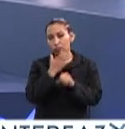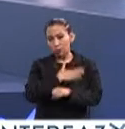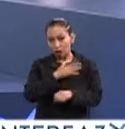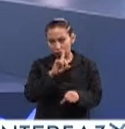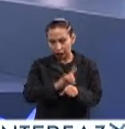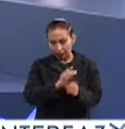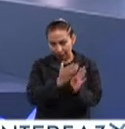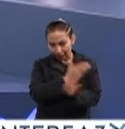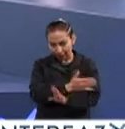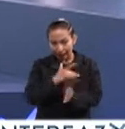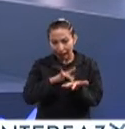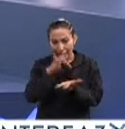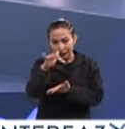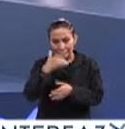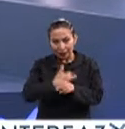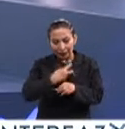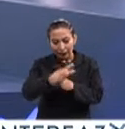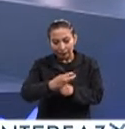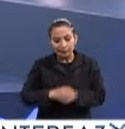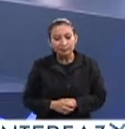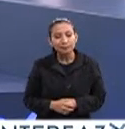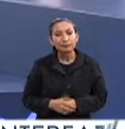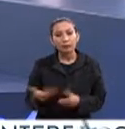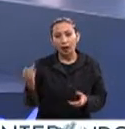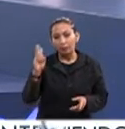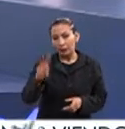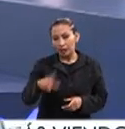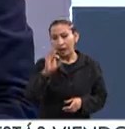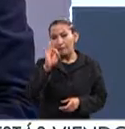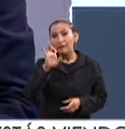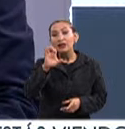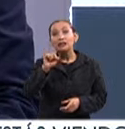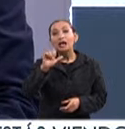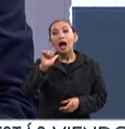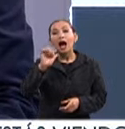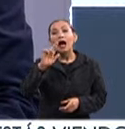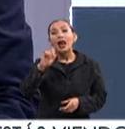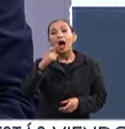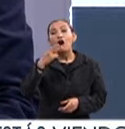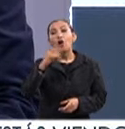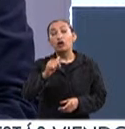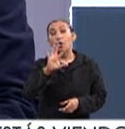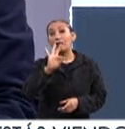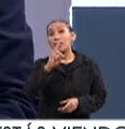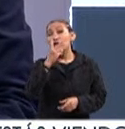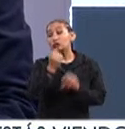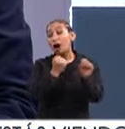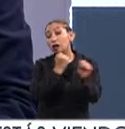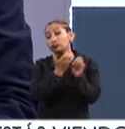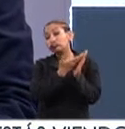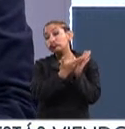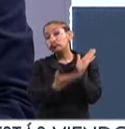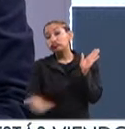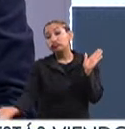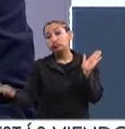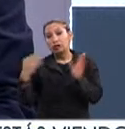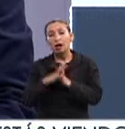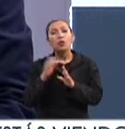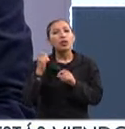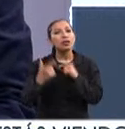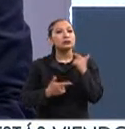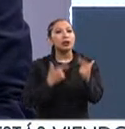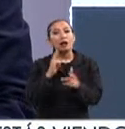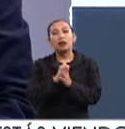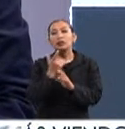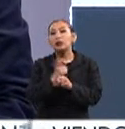días, antes que nada, gracias por la invitación. Sí, la FES Aragón tiene 42 años. 42 años. ¿Cuántas